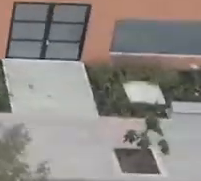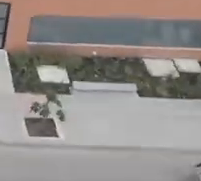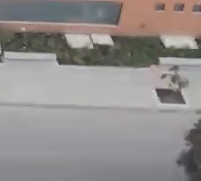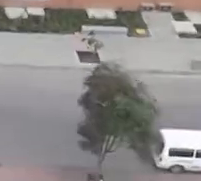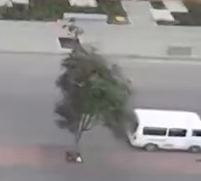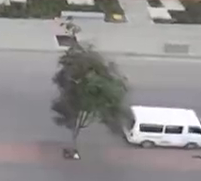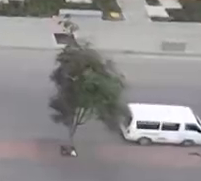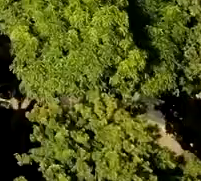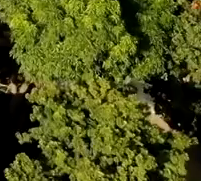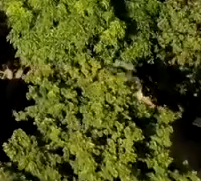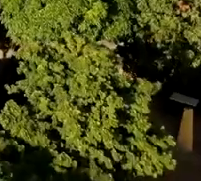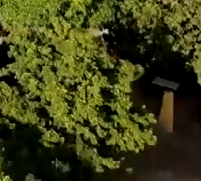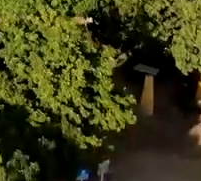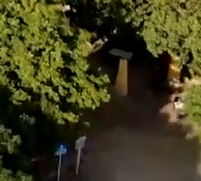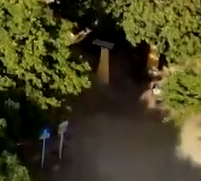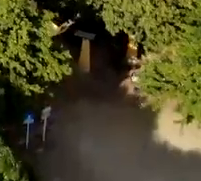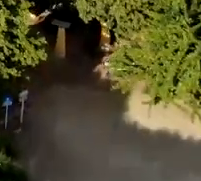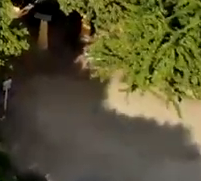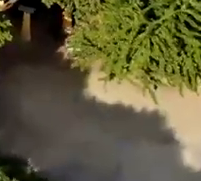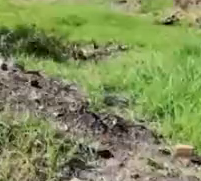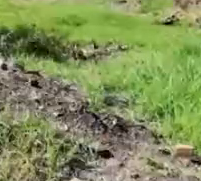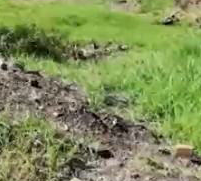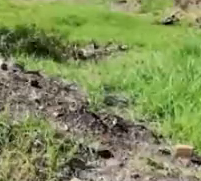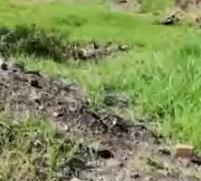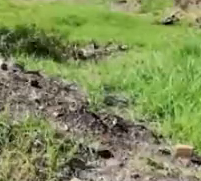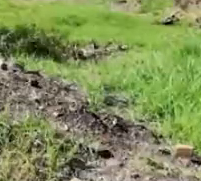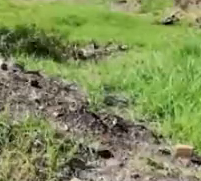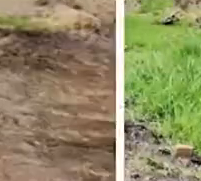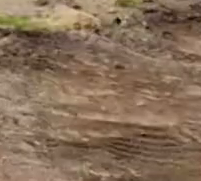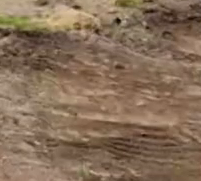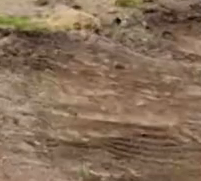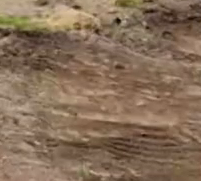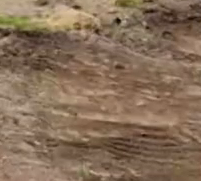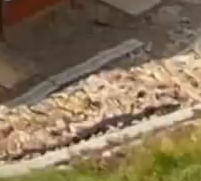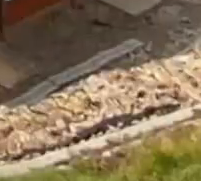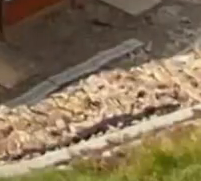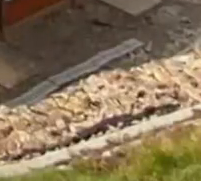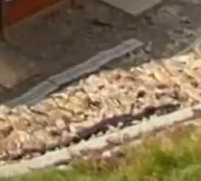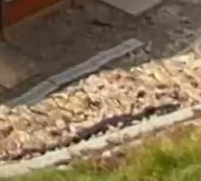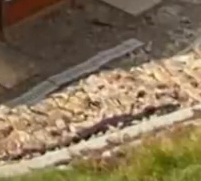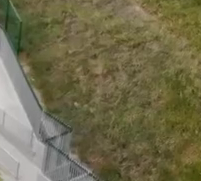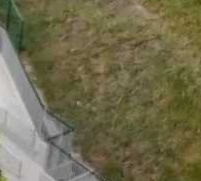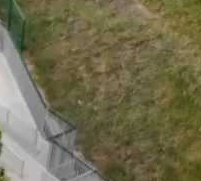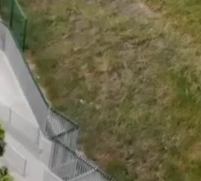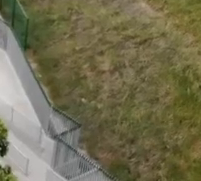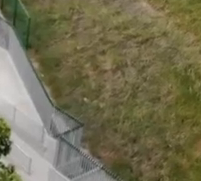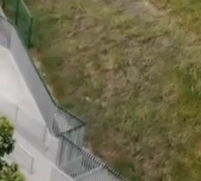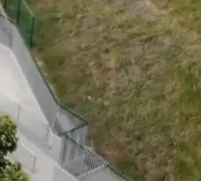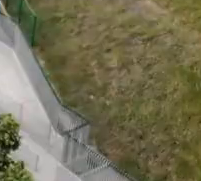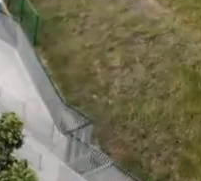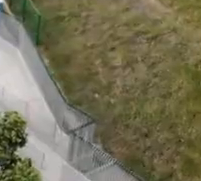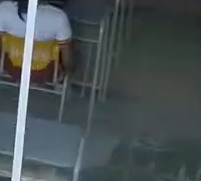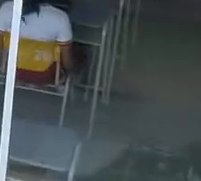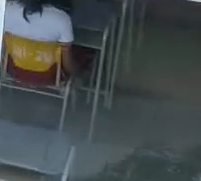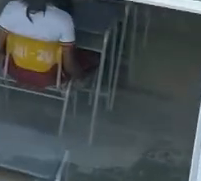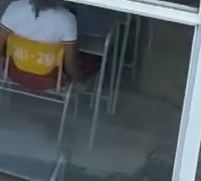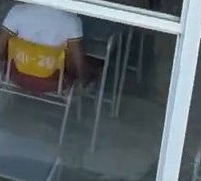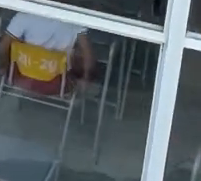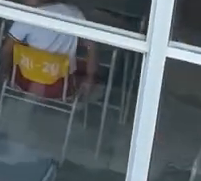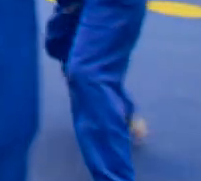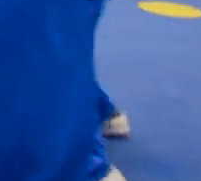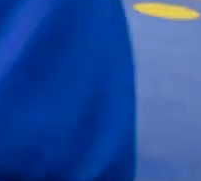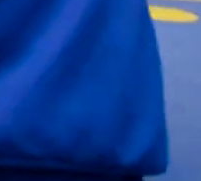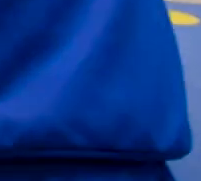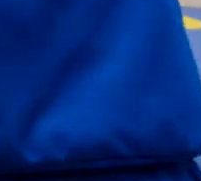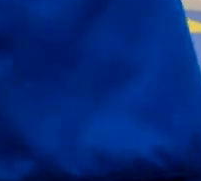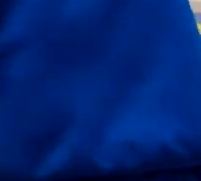nuevos o ampliados que ya se terminaron, y de los cuales 129 han sido entregados por el gobierno del presidente Iván Duque. Con ambientes